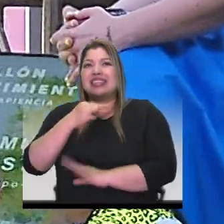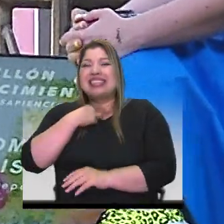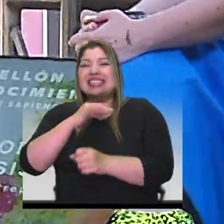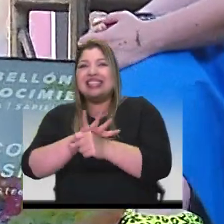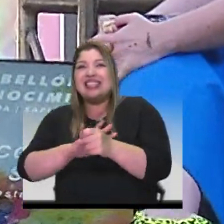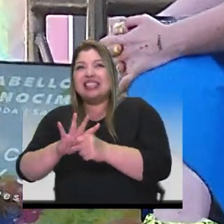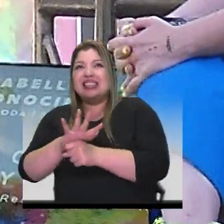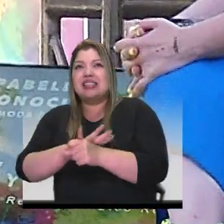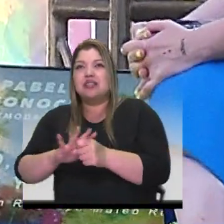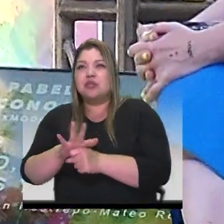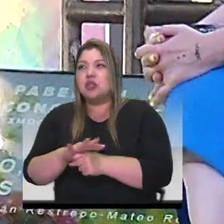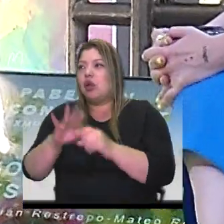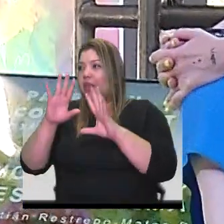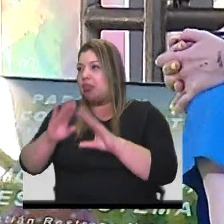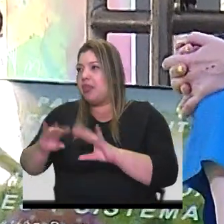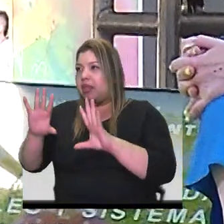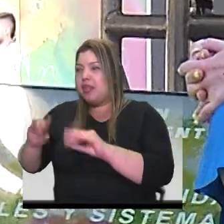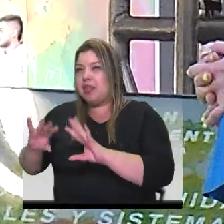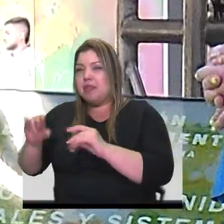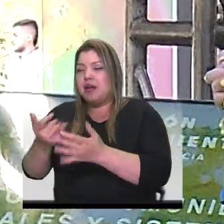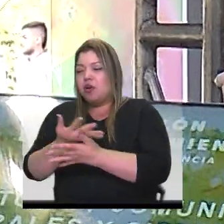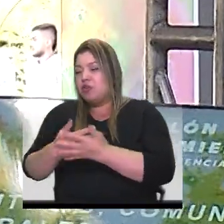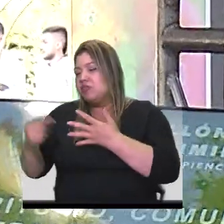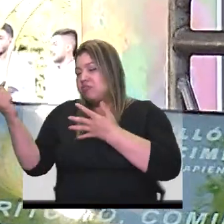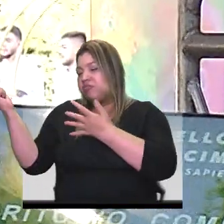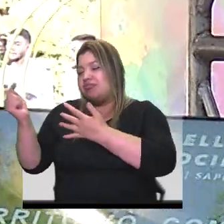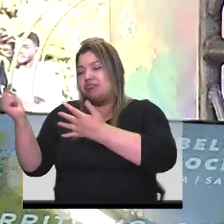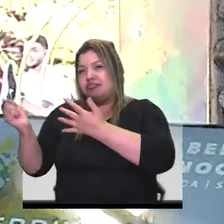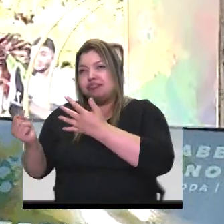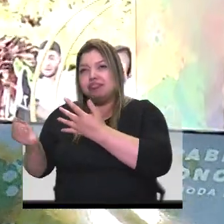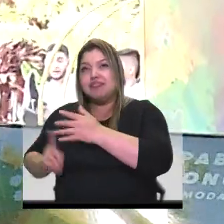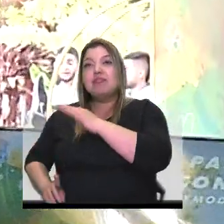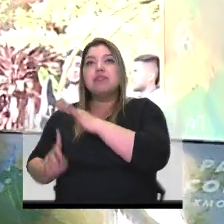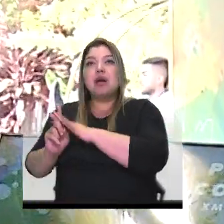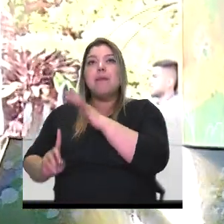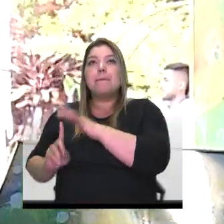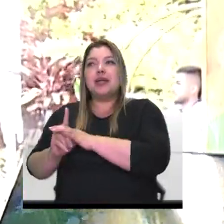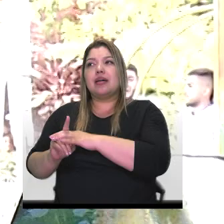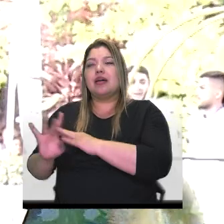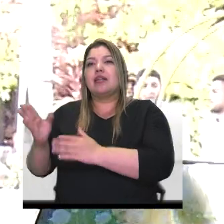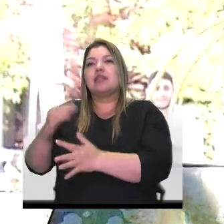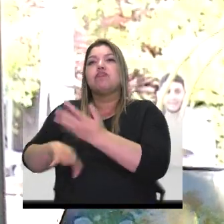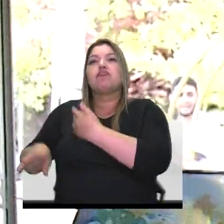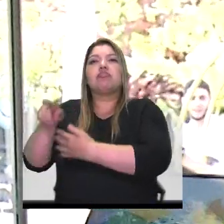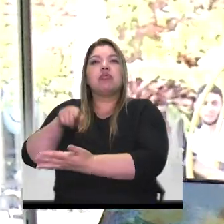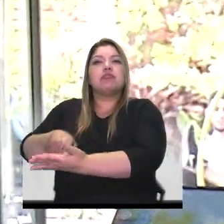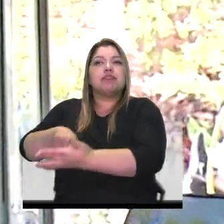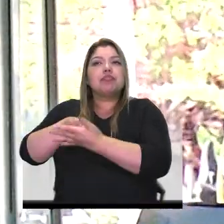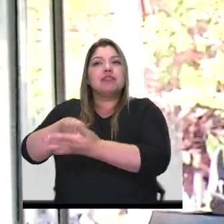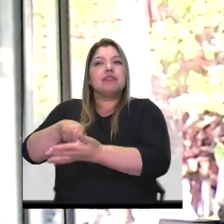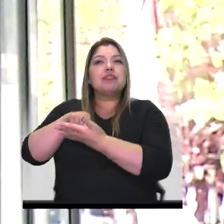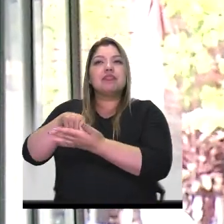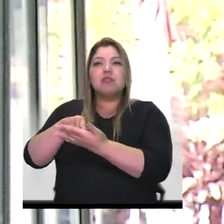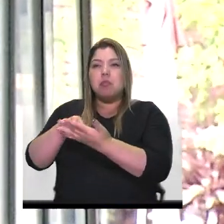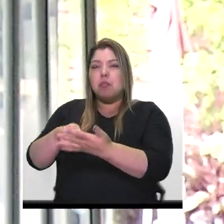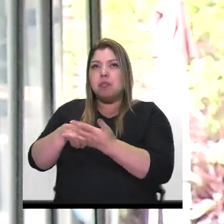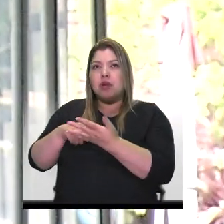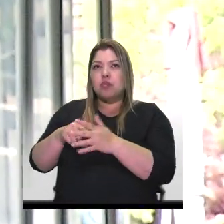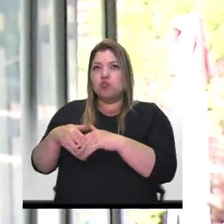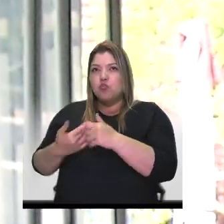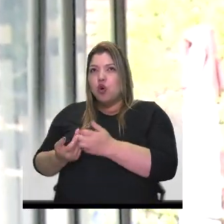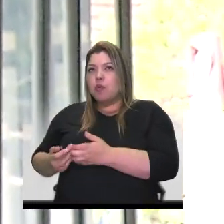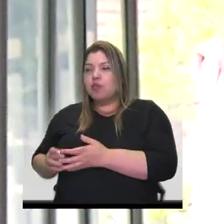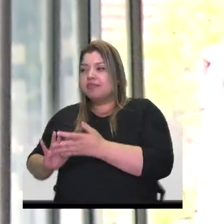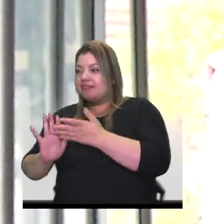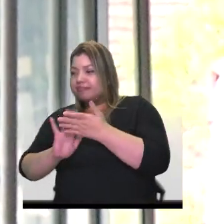de esa escasez, de ese montón de asuntos que se empiezan a presentar y que nos muestran pues como las fracturas de esos modos de